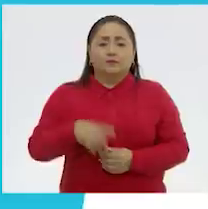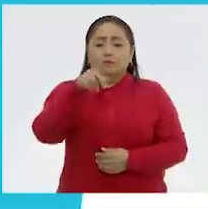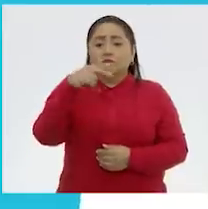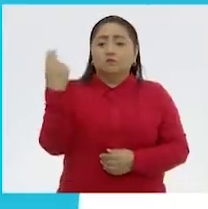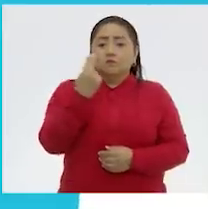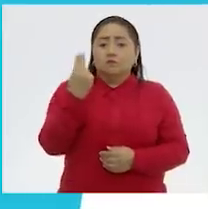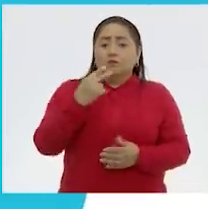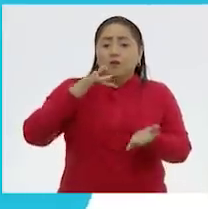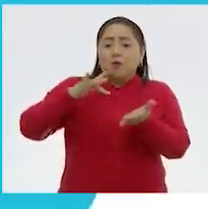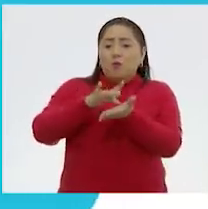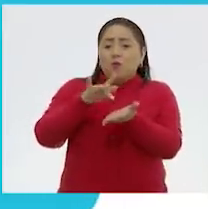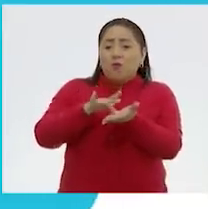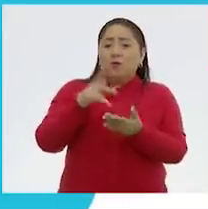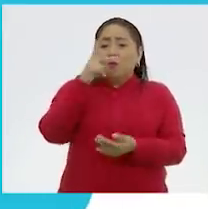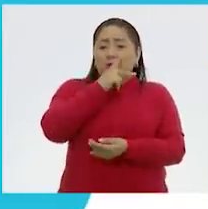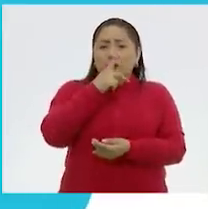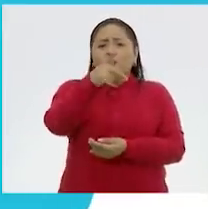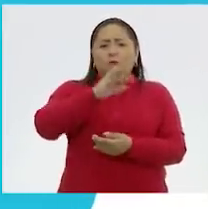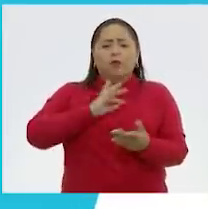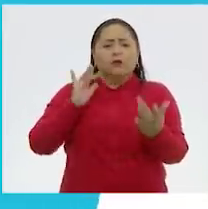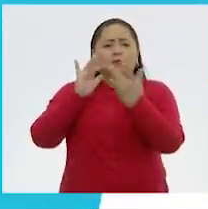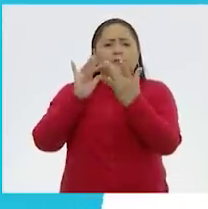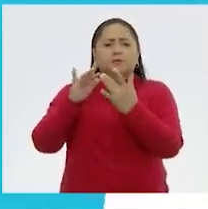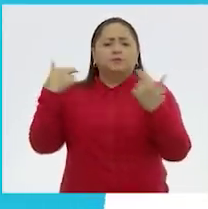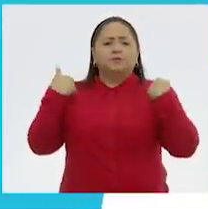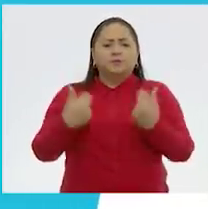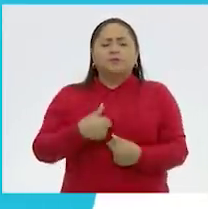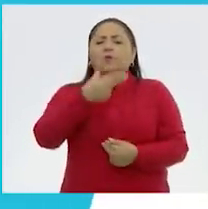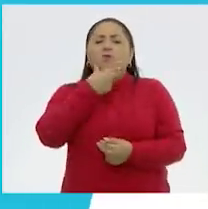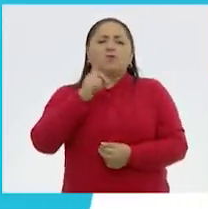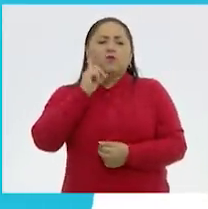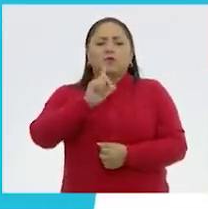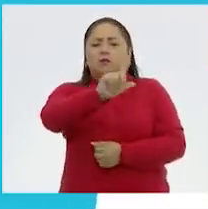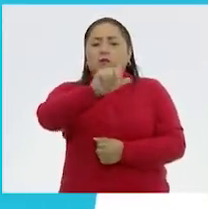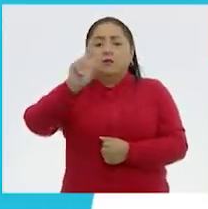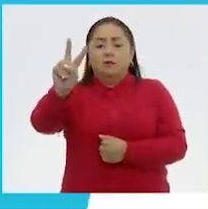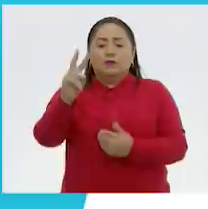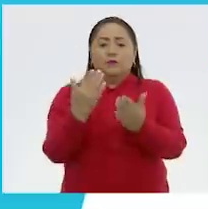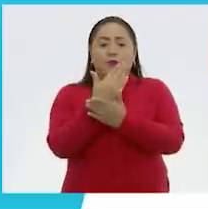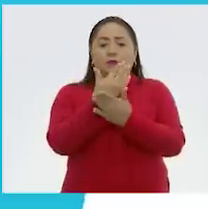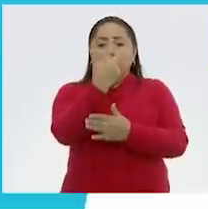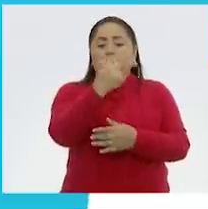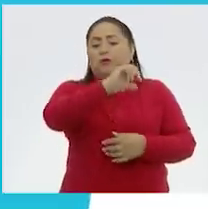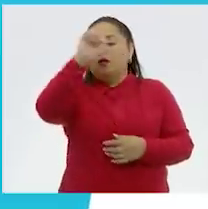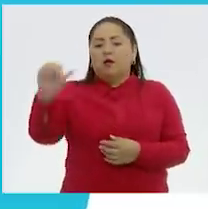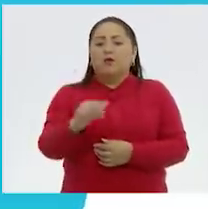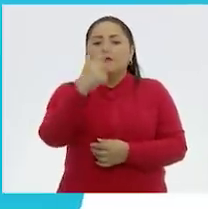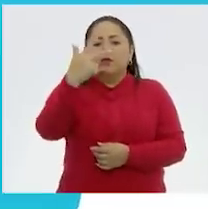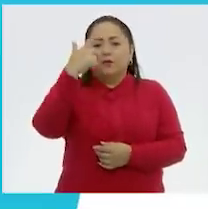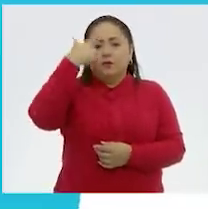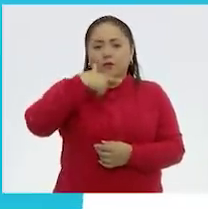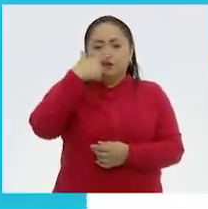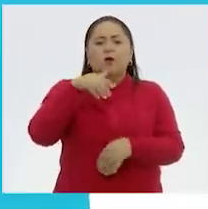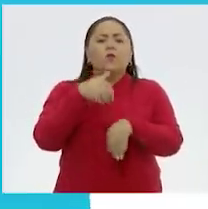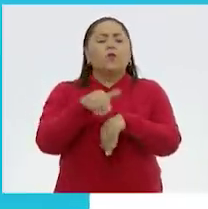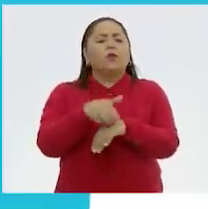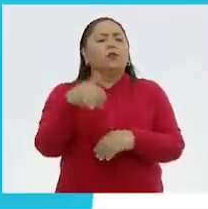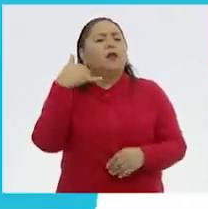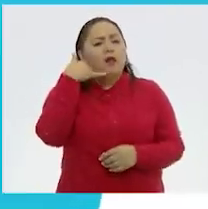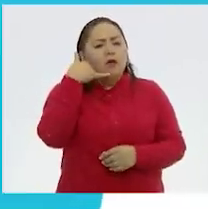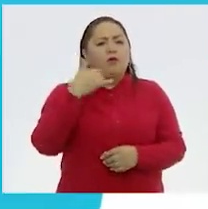Para solicitar apoyo pedagógico, comunícate con maestras y maestros de lunes a viernes de 8 a 20 horas al